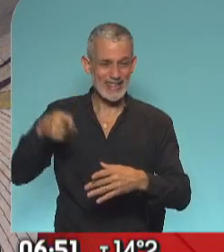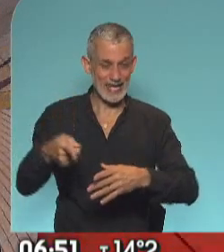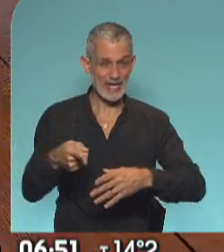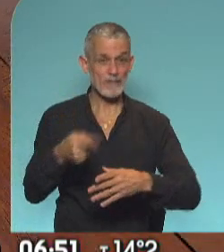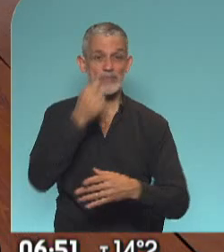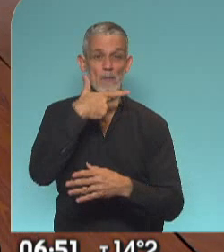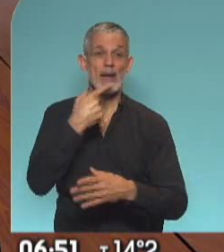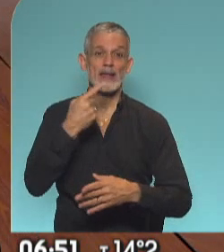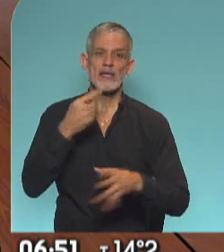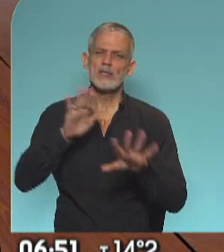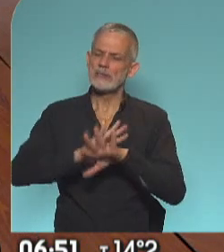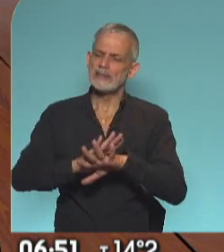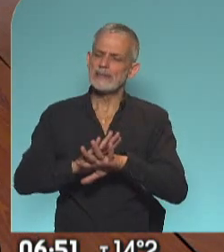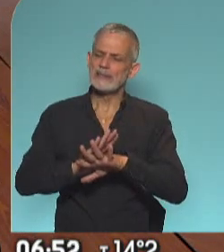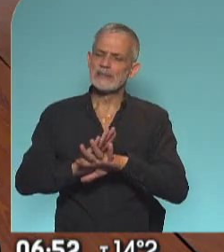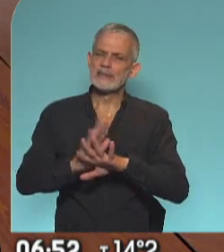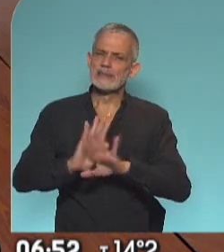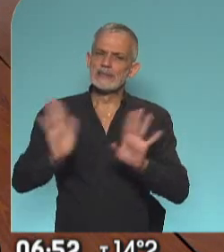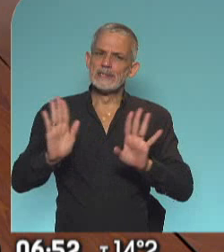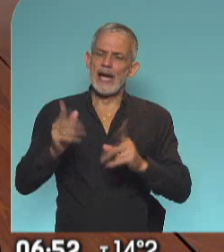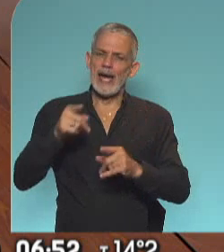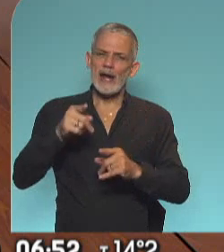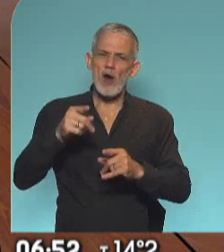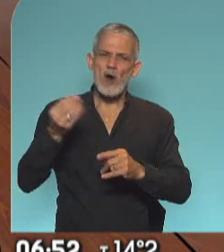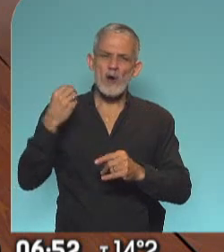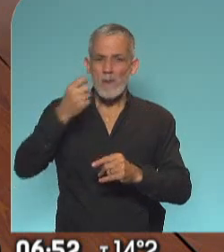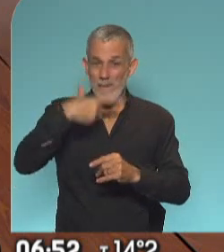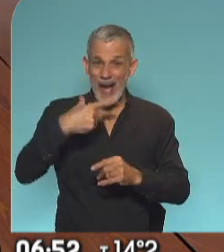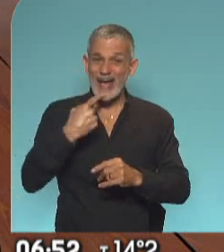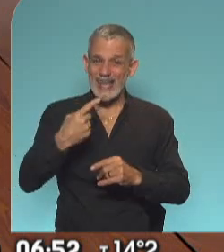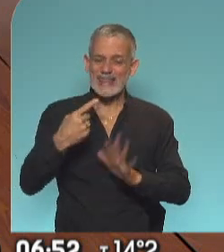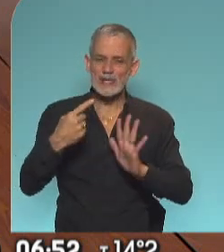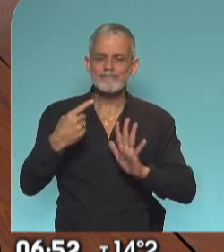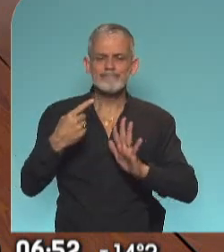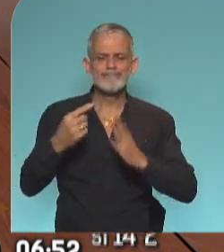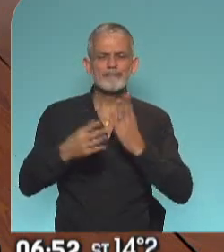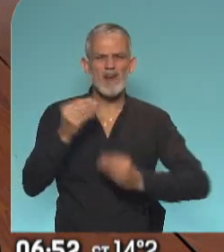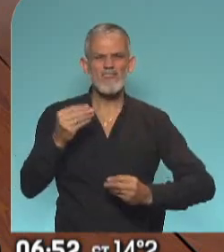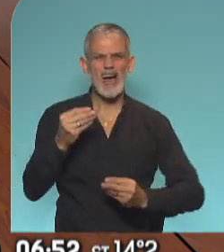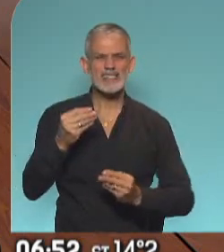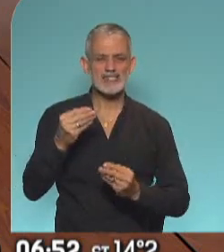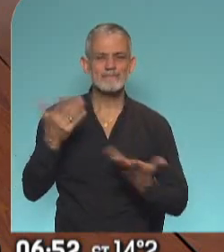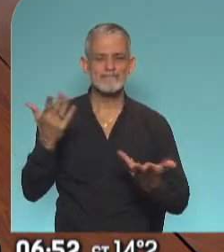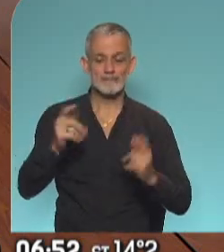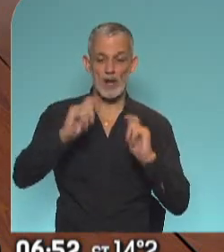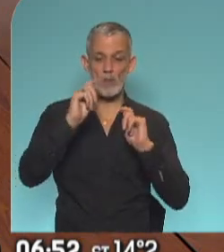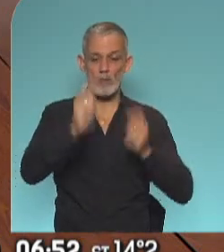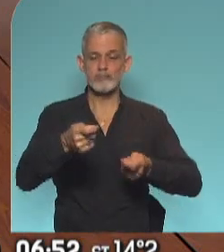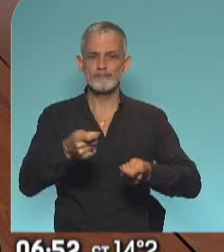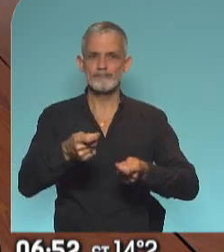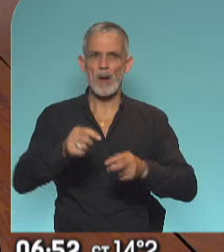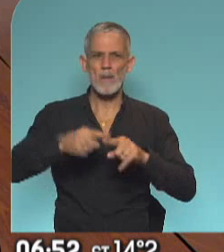error, ¿no? En la entrevista que dio anoche al canal de Noticias TN, en la que él considera que fue un error delegar